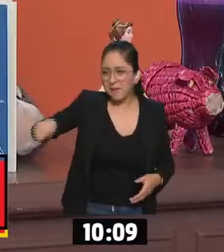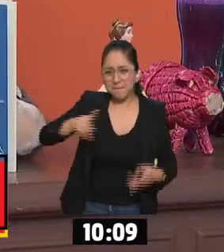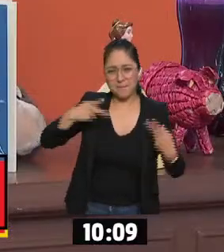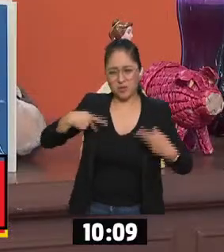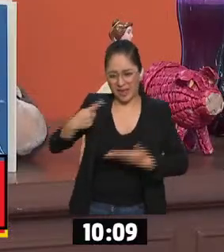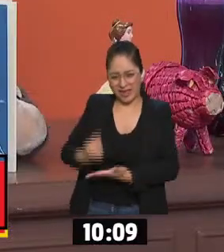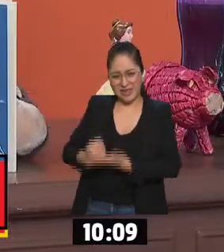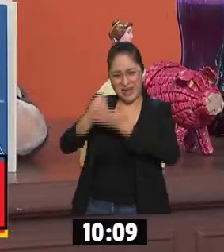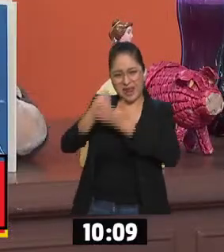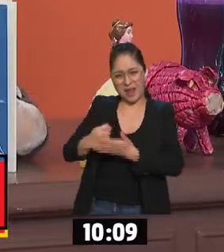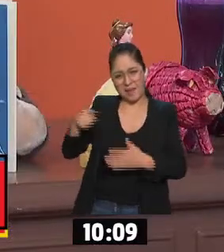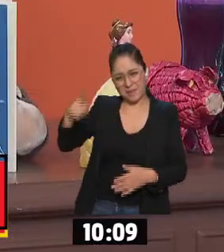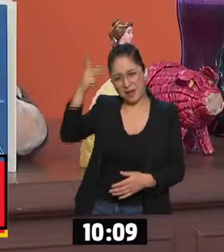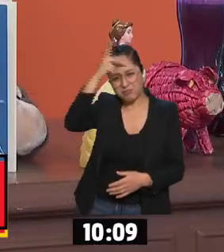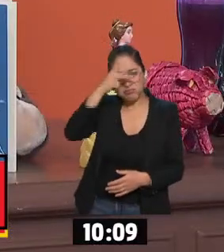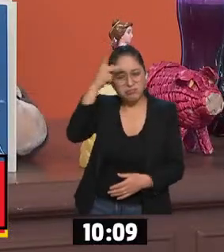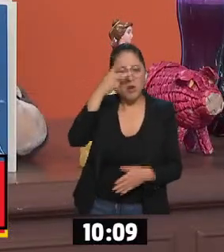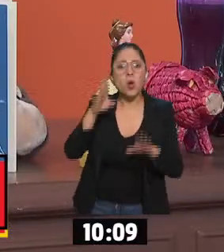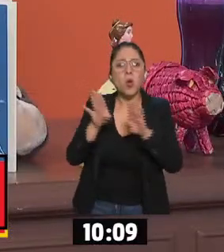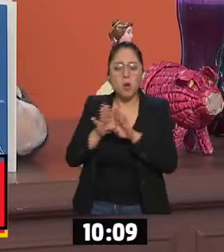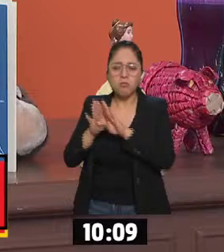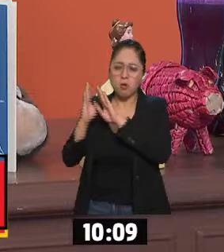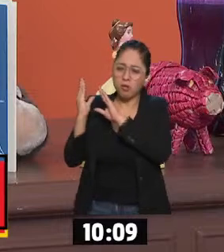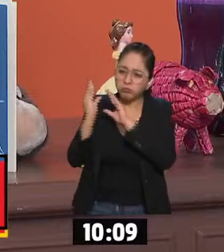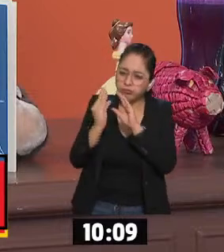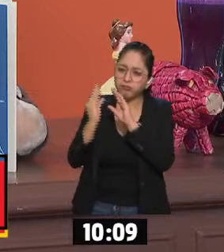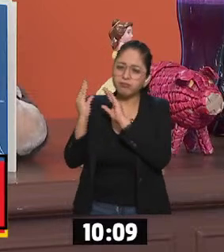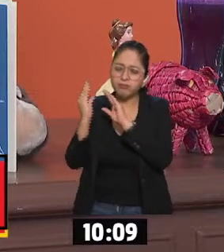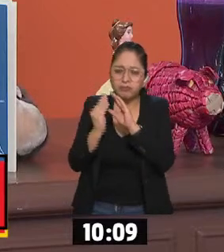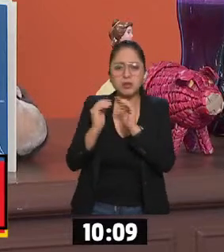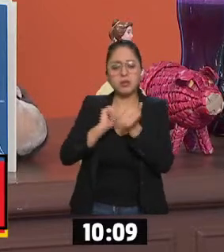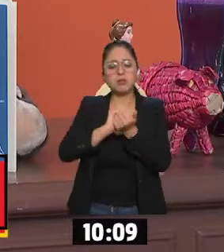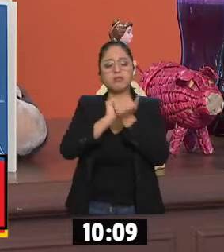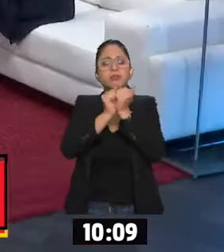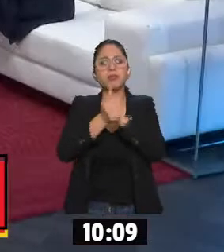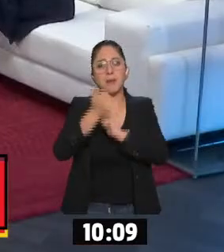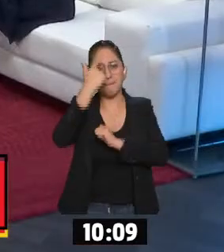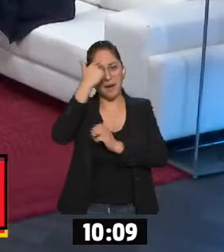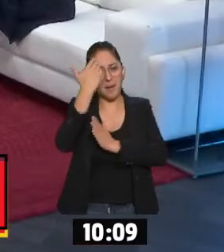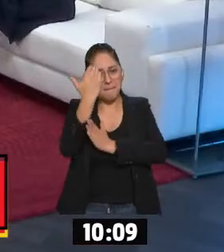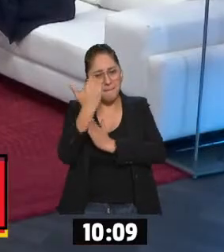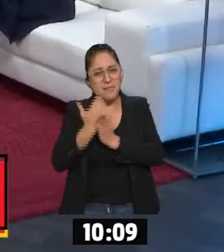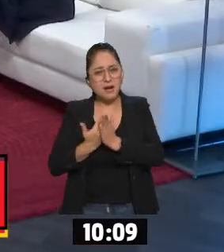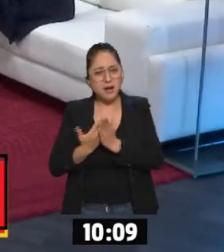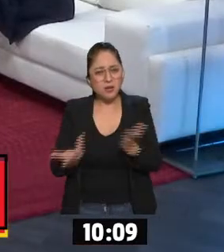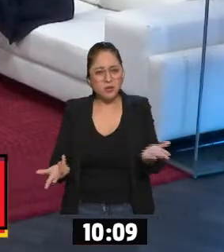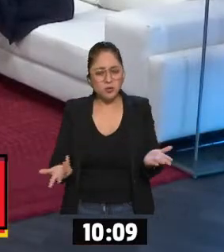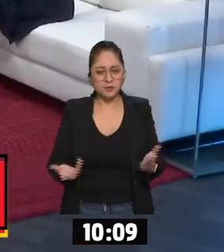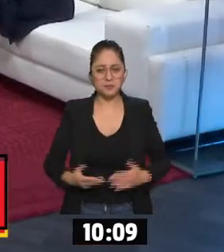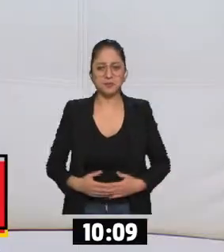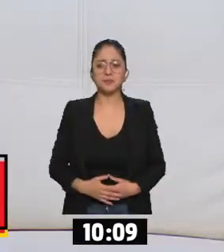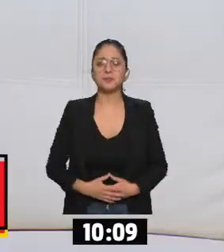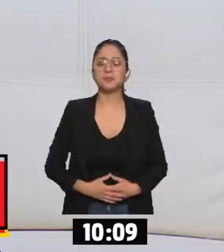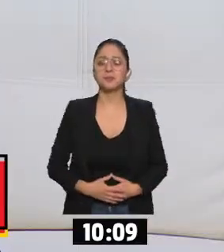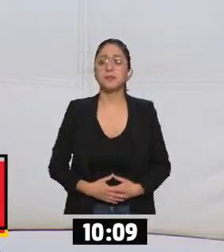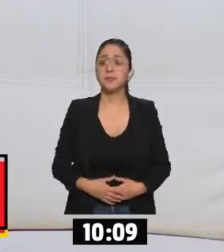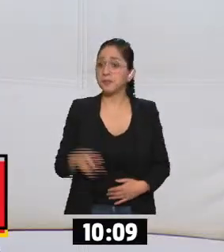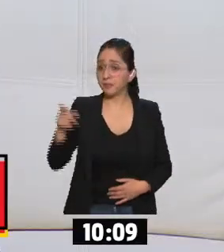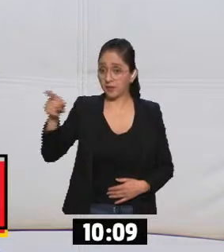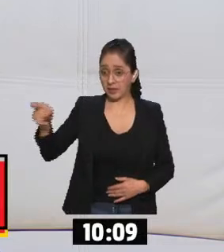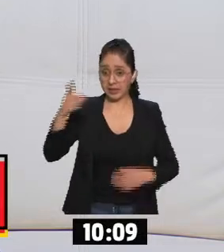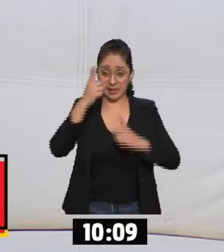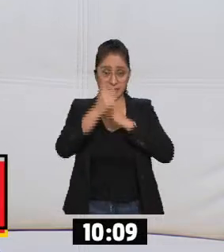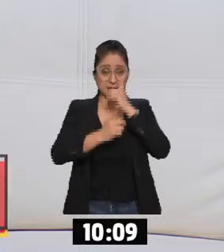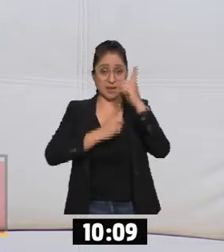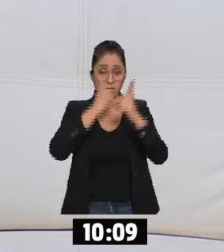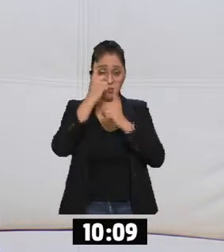estos deportistas? Pues para que lo vayan domando. Estos deportistas tienen un terapeuta de cabecera que